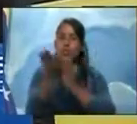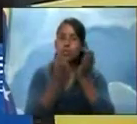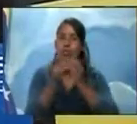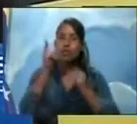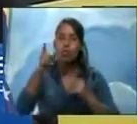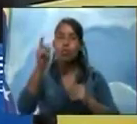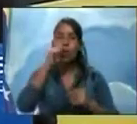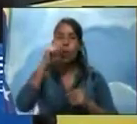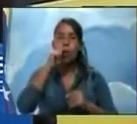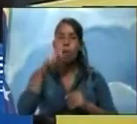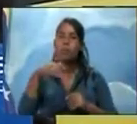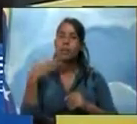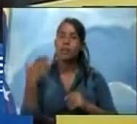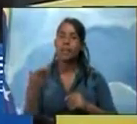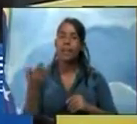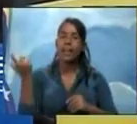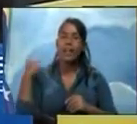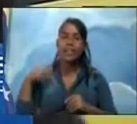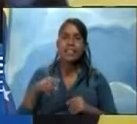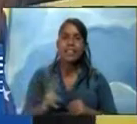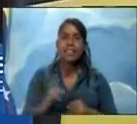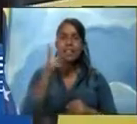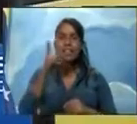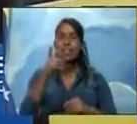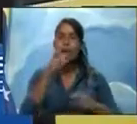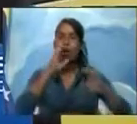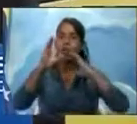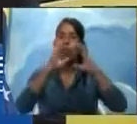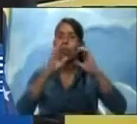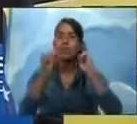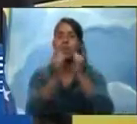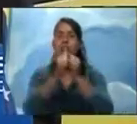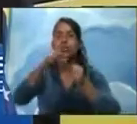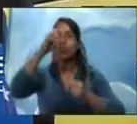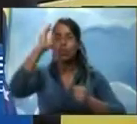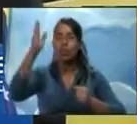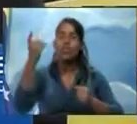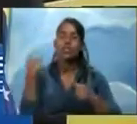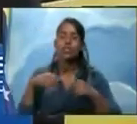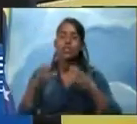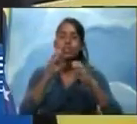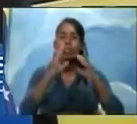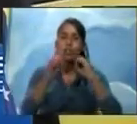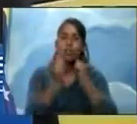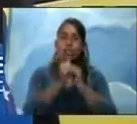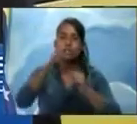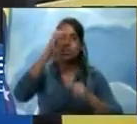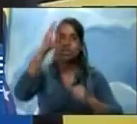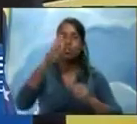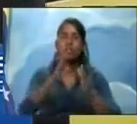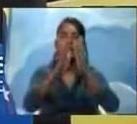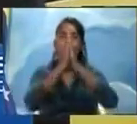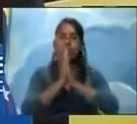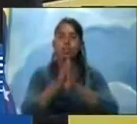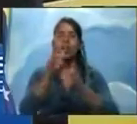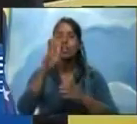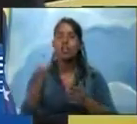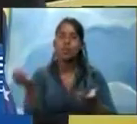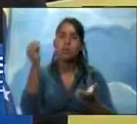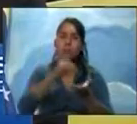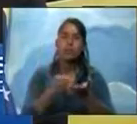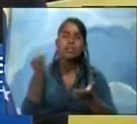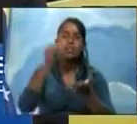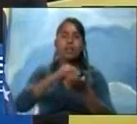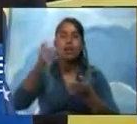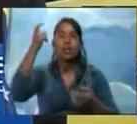un hombre que tenía comunicación con Dios, tenía comunión con Dios. Él oraba tres veces al día